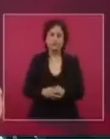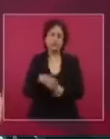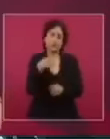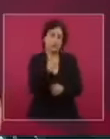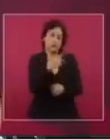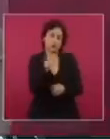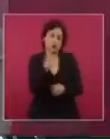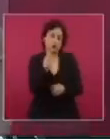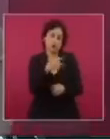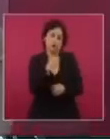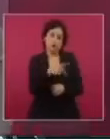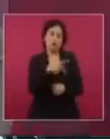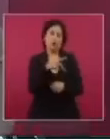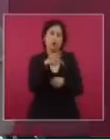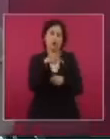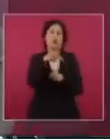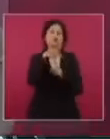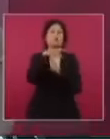aviones y drones